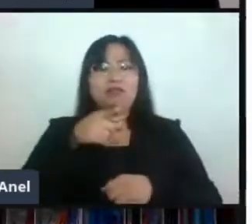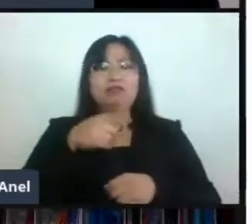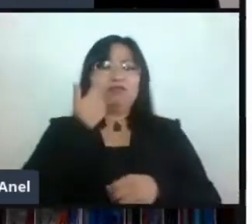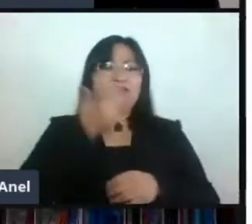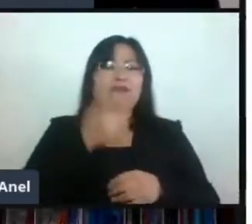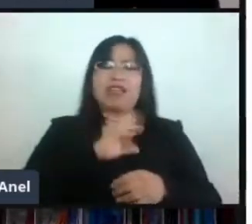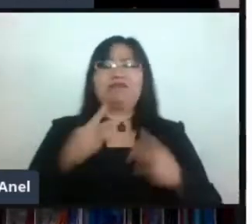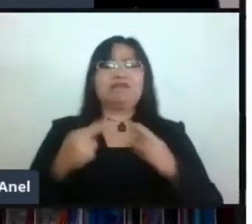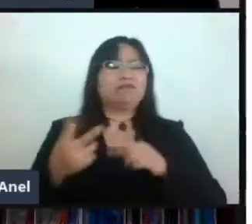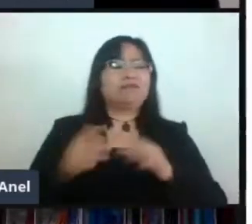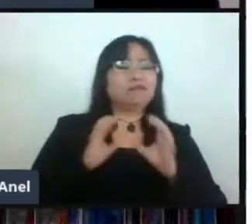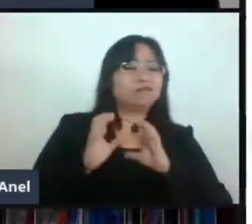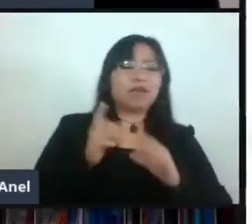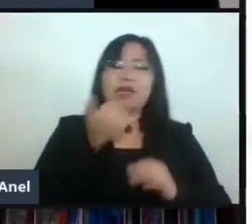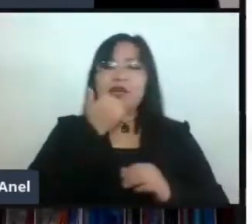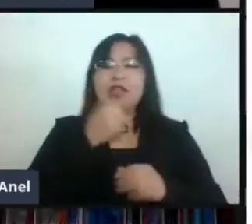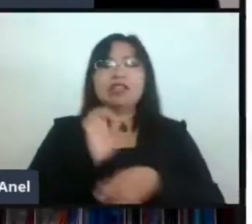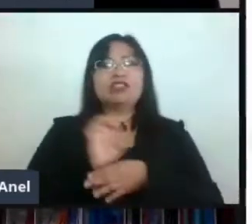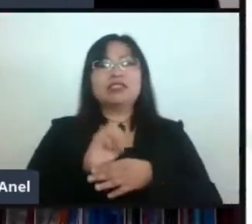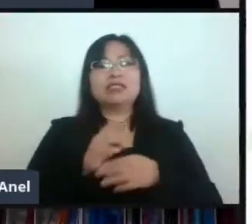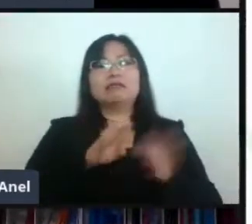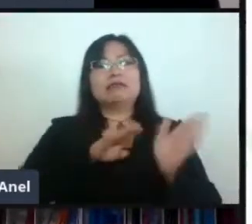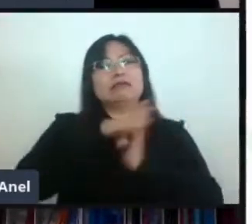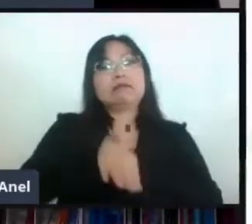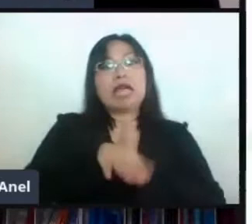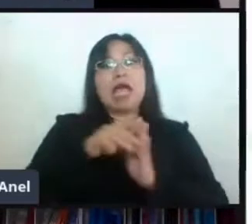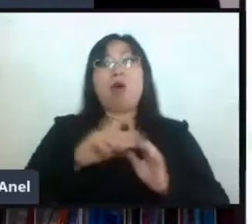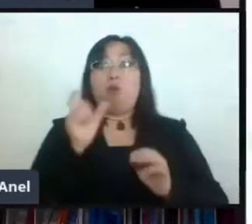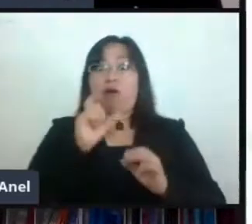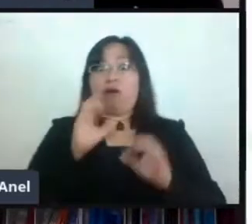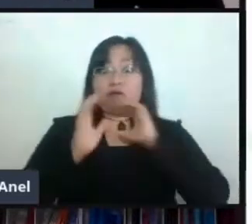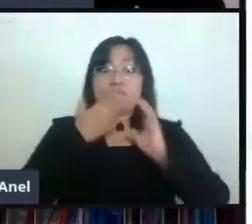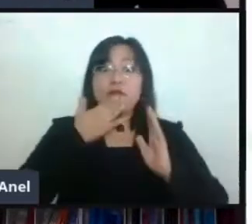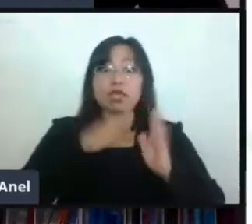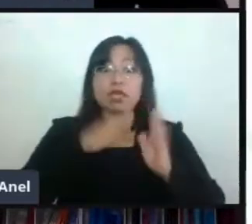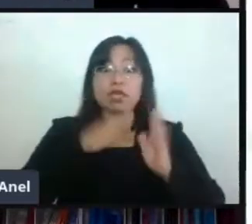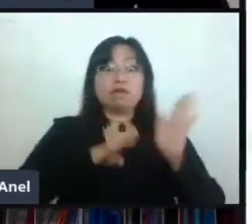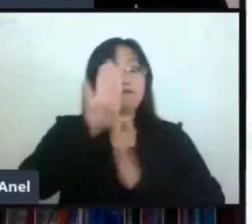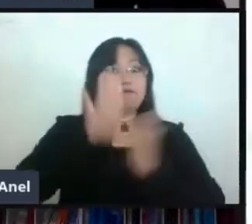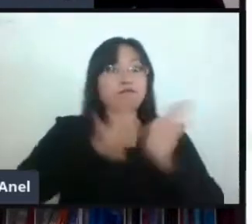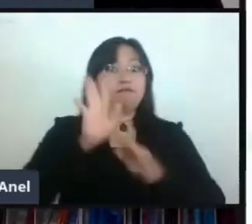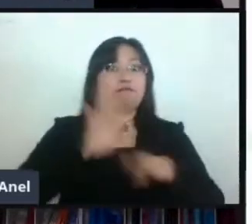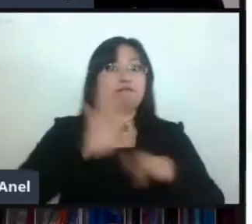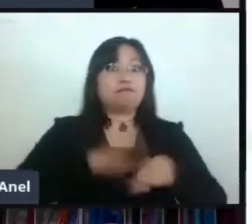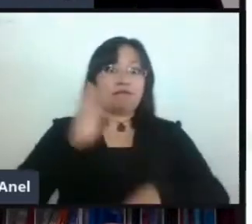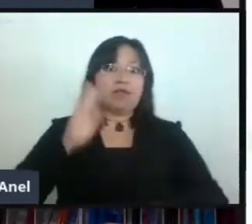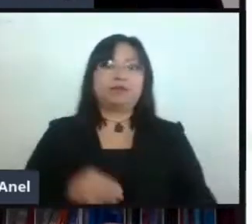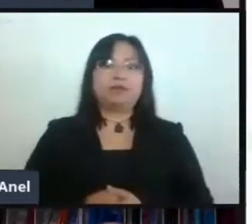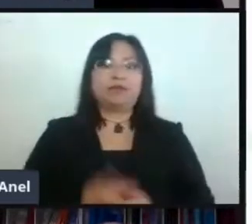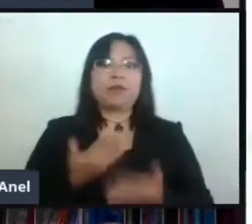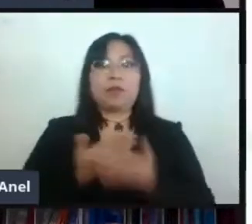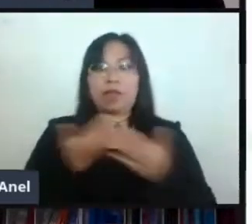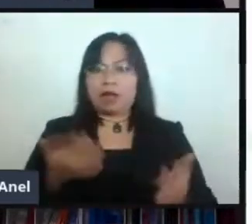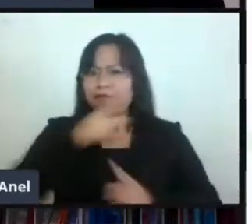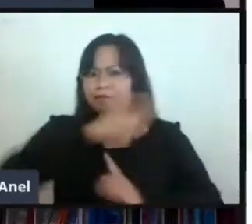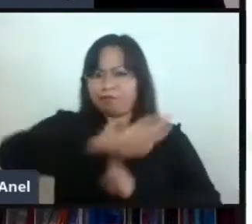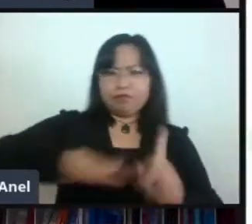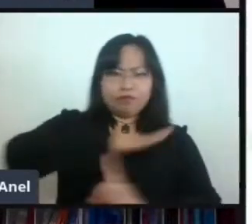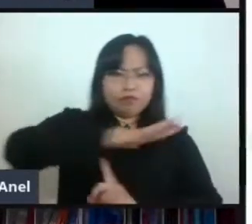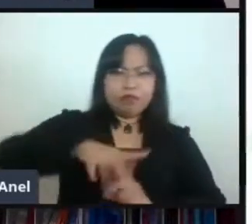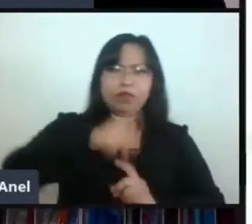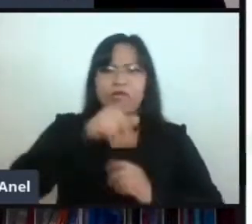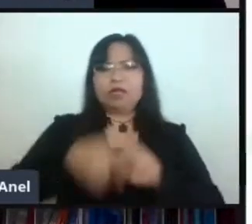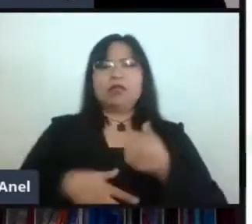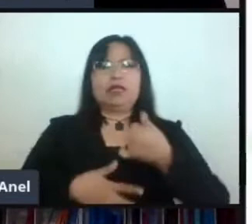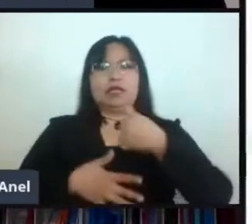avanzando, ¿no? Y bueno, vámonos a nuestros contextos de la región latinoamericana, ¿no? Parafraseando al